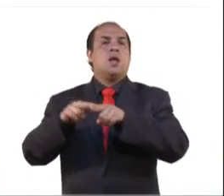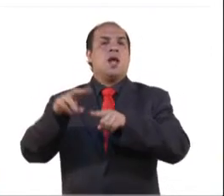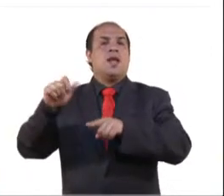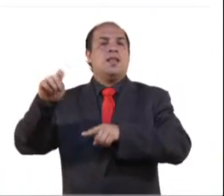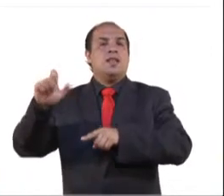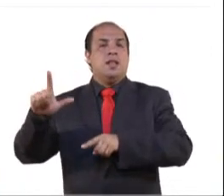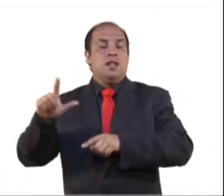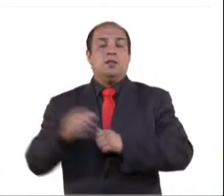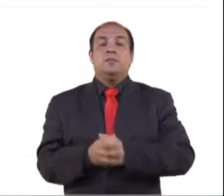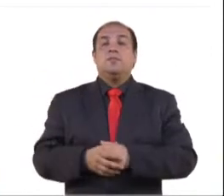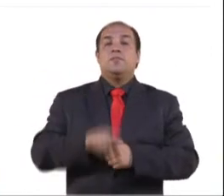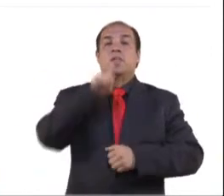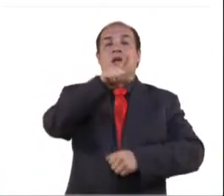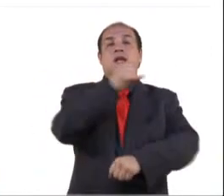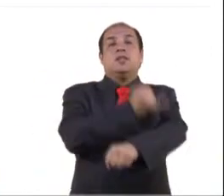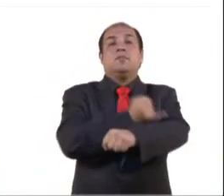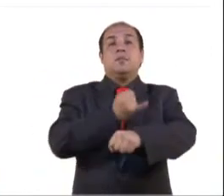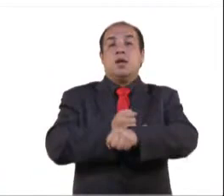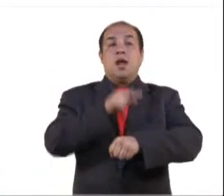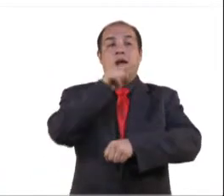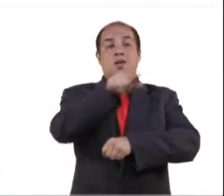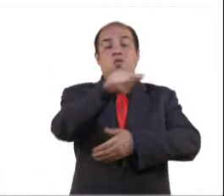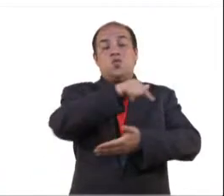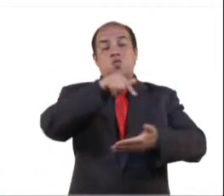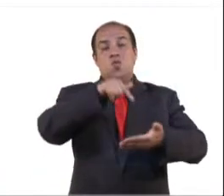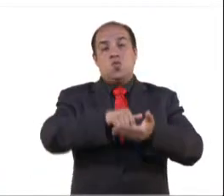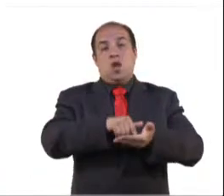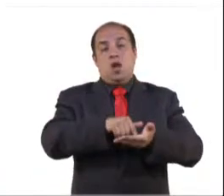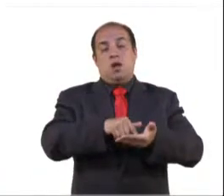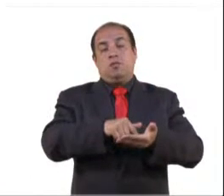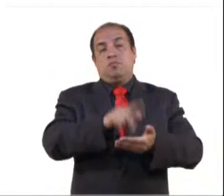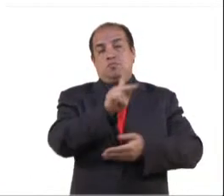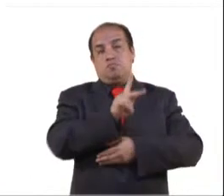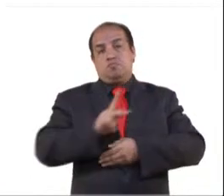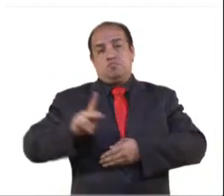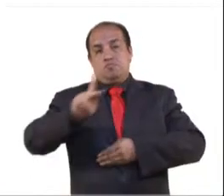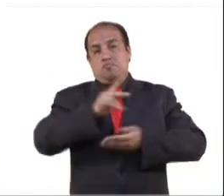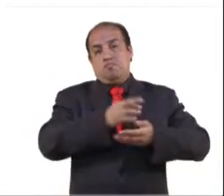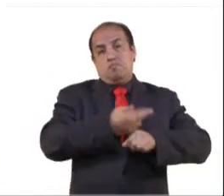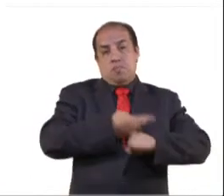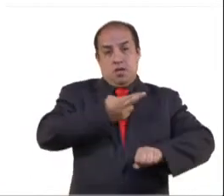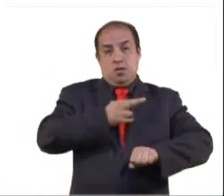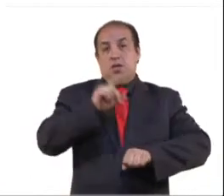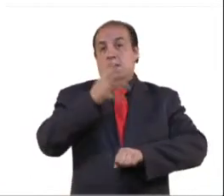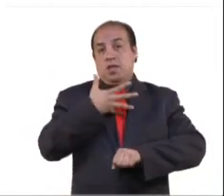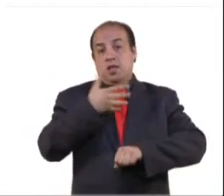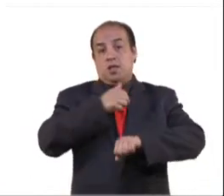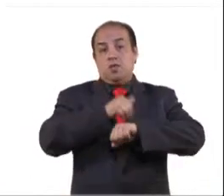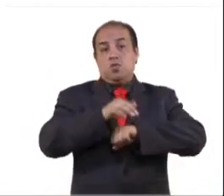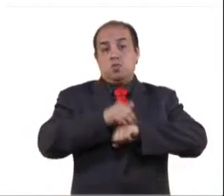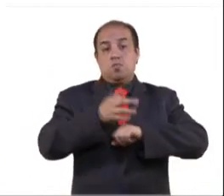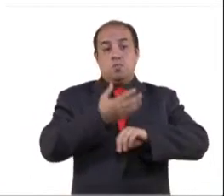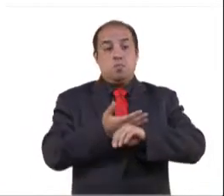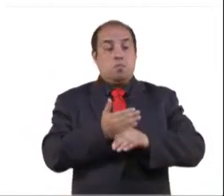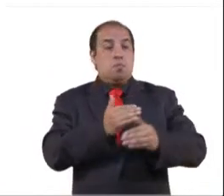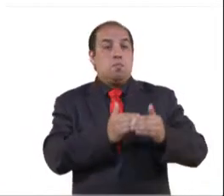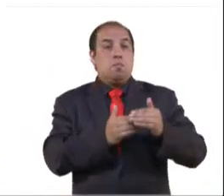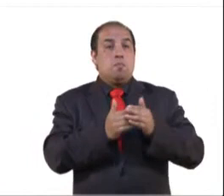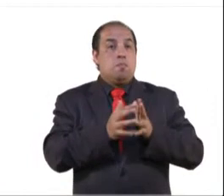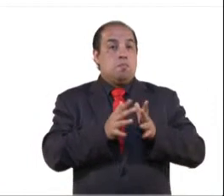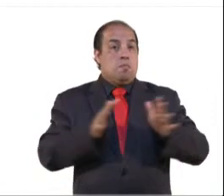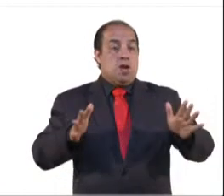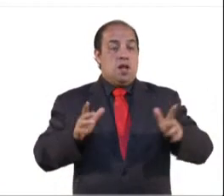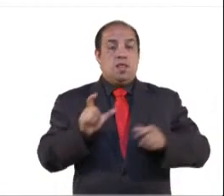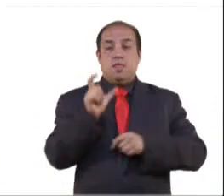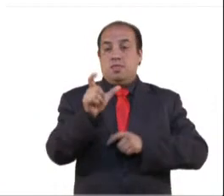En Iztapalapa, como saben, es una de las alcaldías pues, con mayor población y que también va a tener el mayor número de tarjetas que vamos a